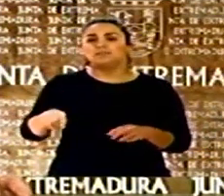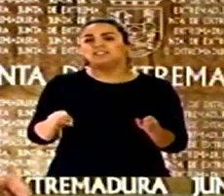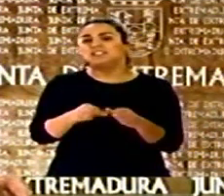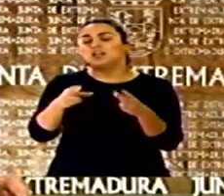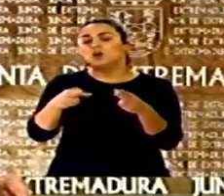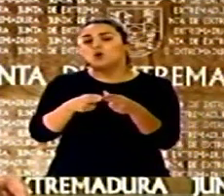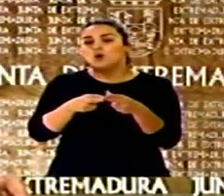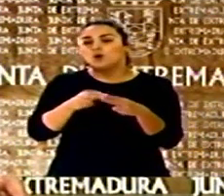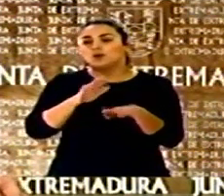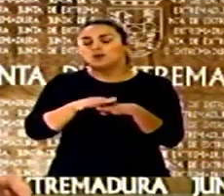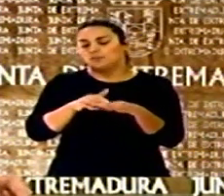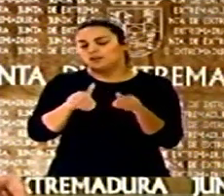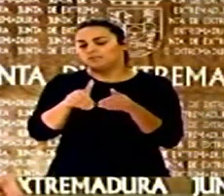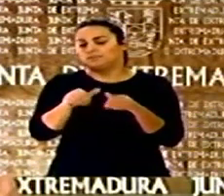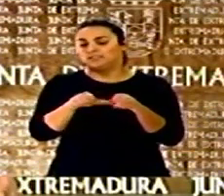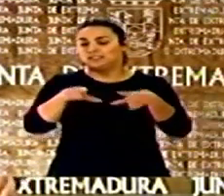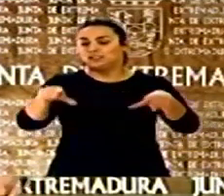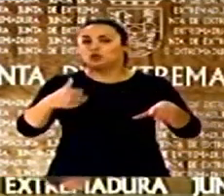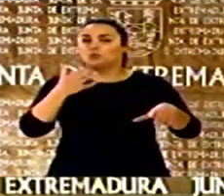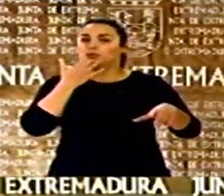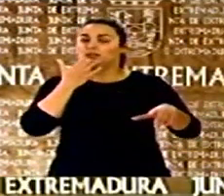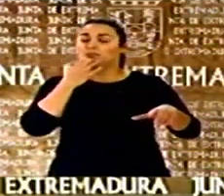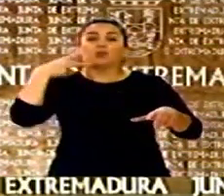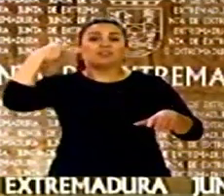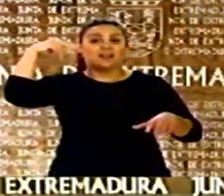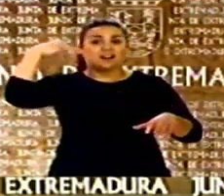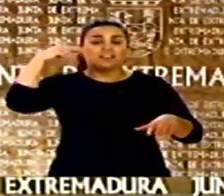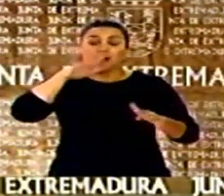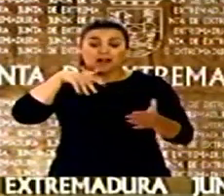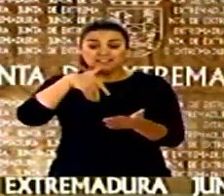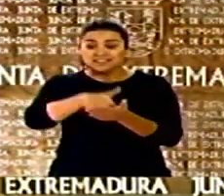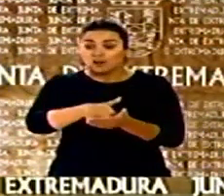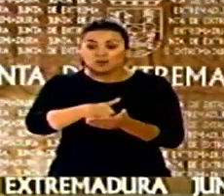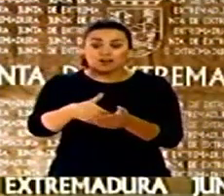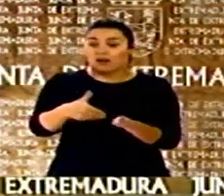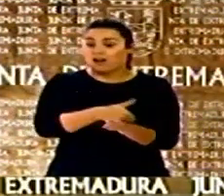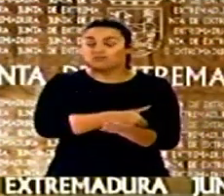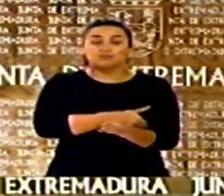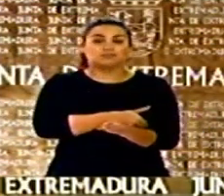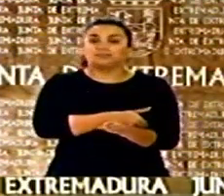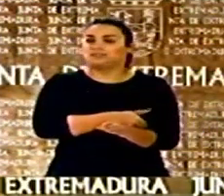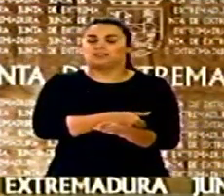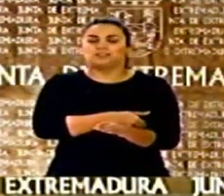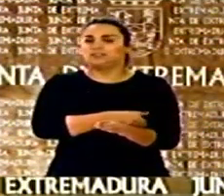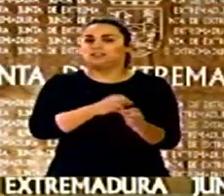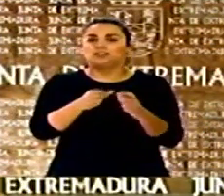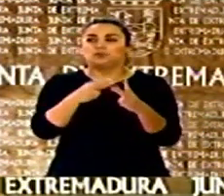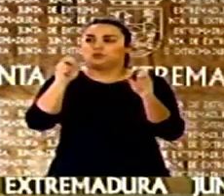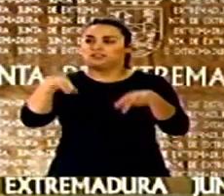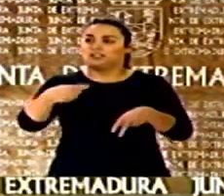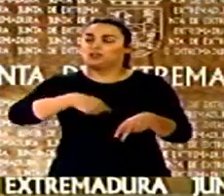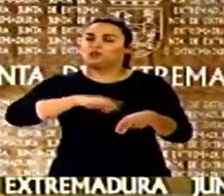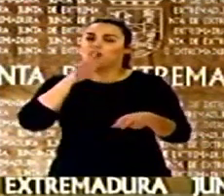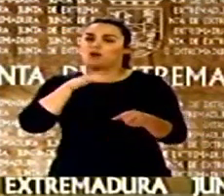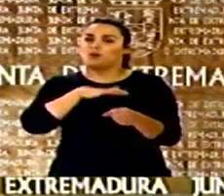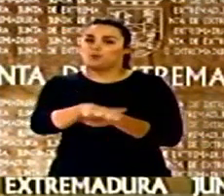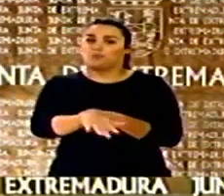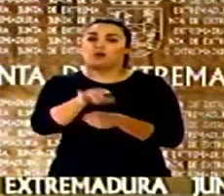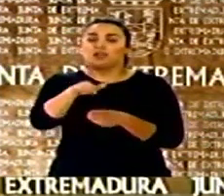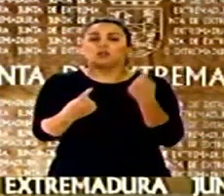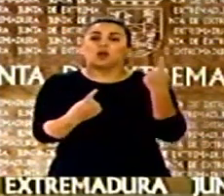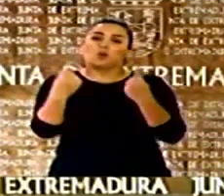porque es darle importancia a lo que realmente ellos necesitan, que es poder tener una mayor tranquilidad, y porque además estamos viendo cuán